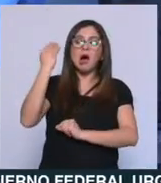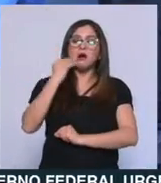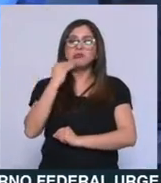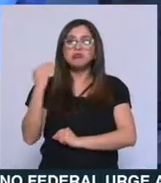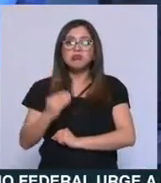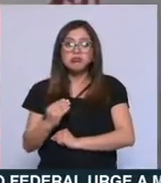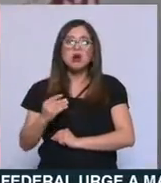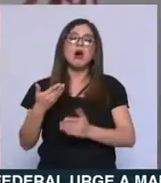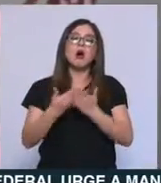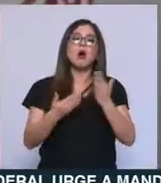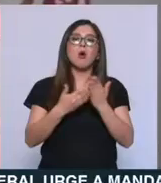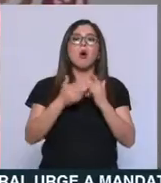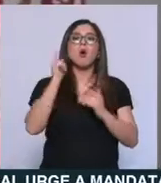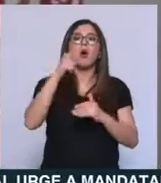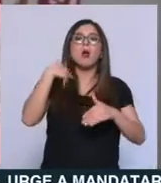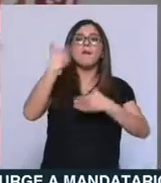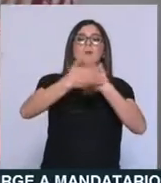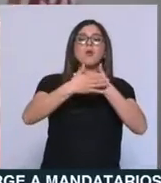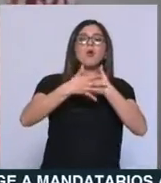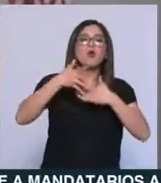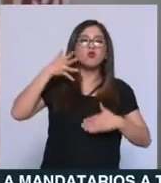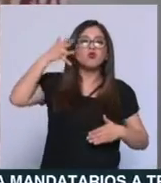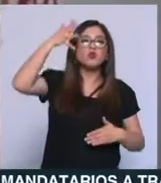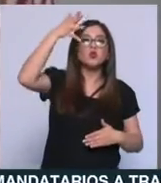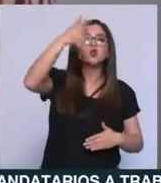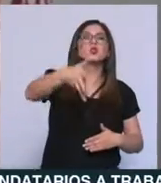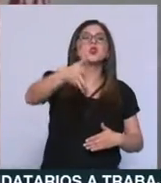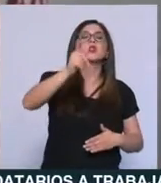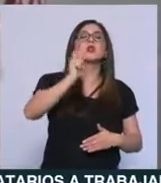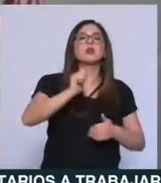no será en un futuro cercano, sino en 30